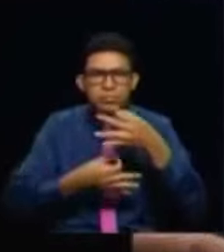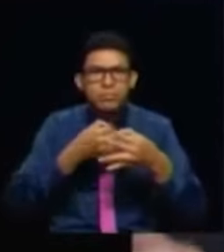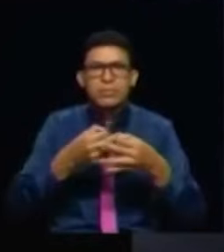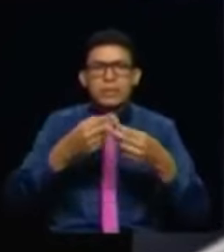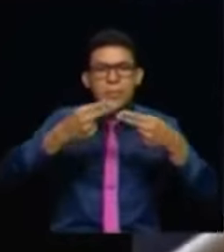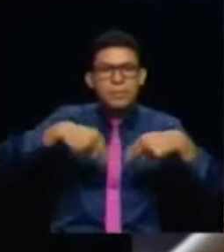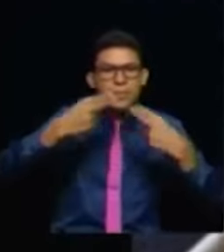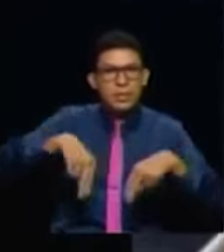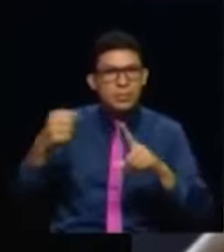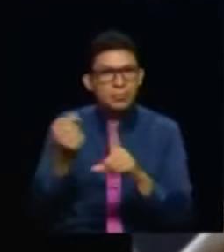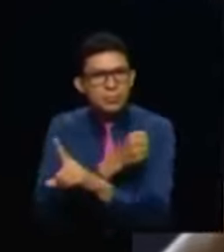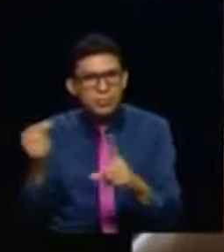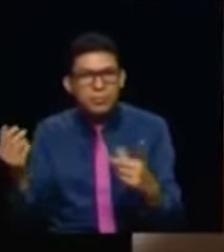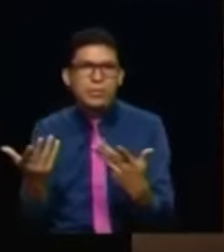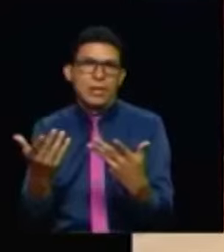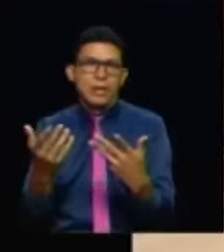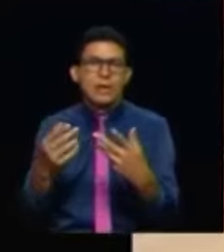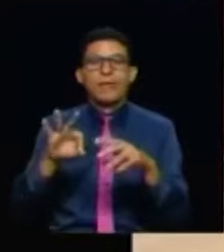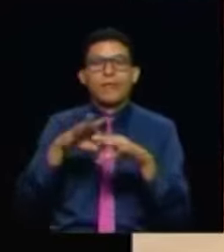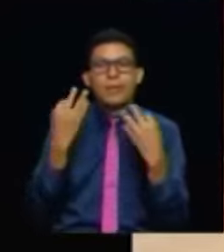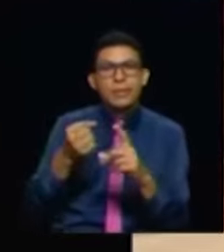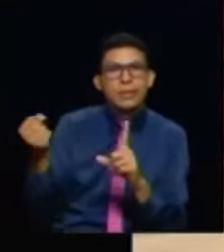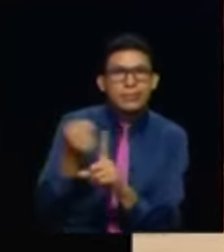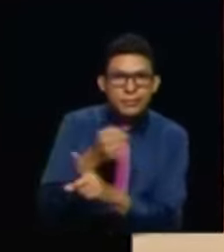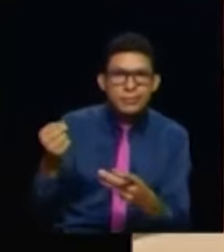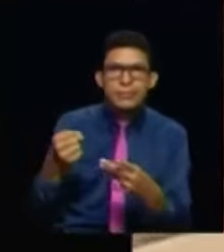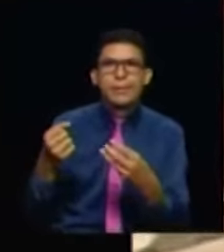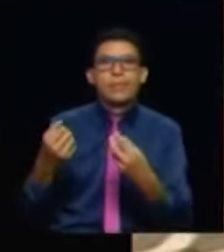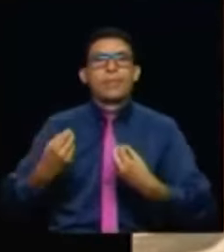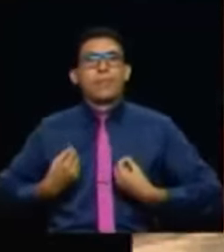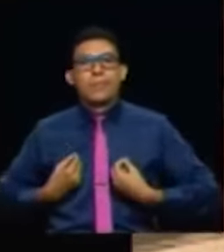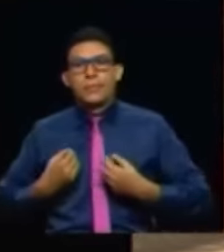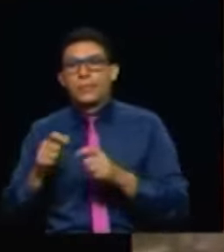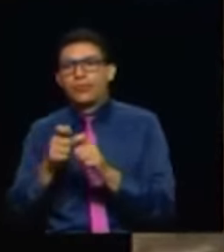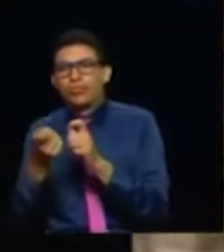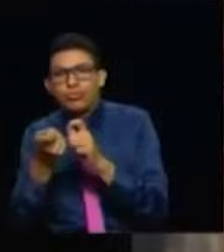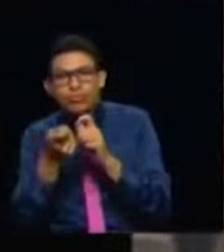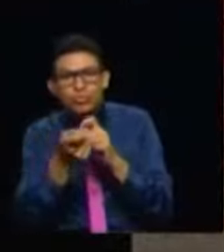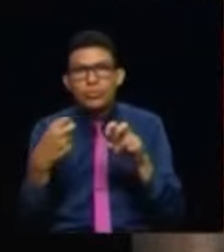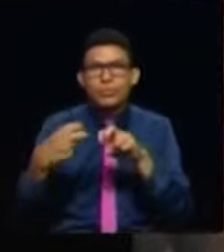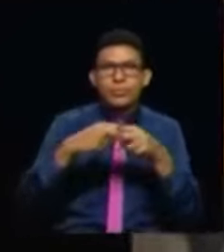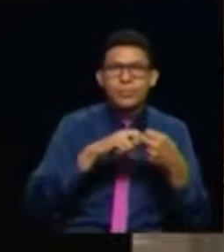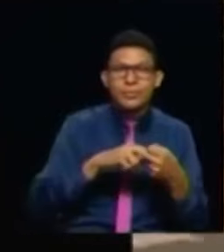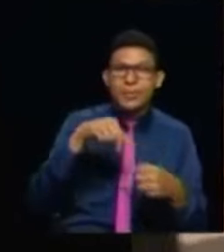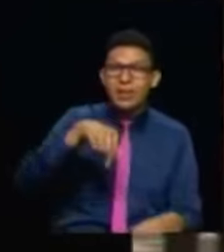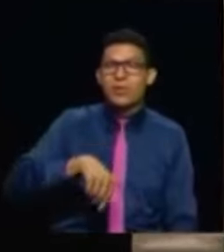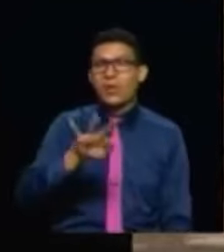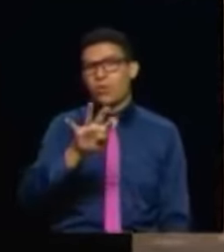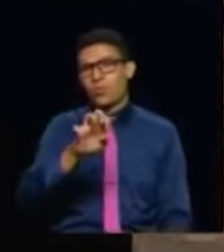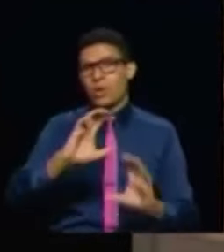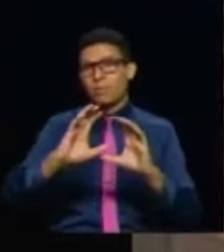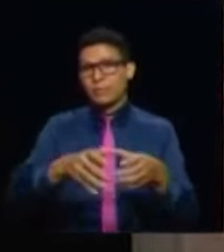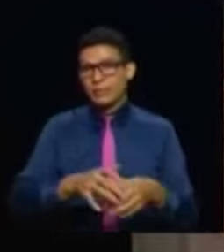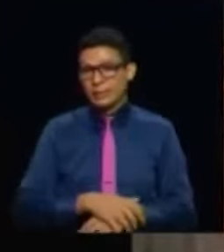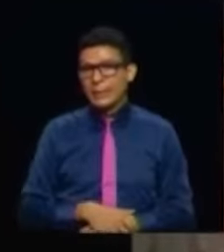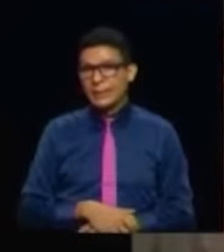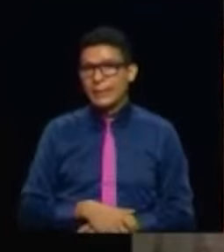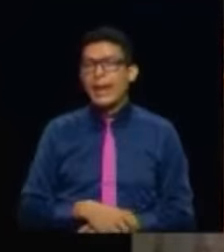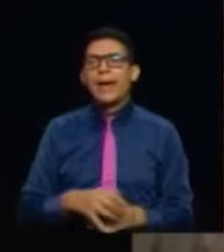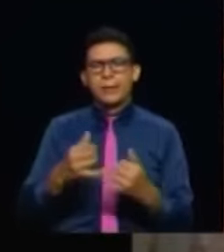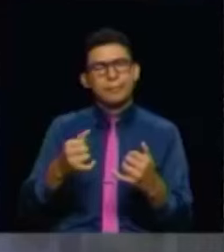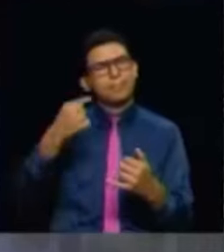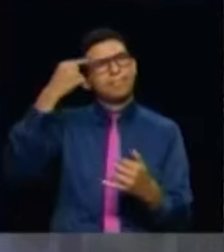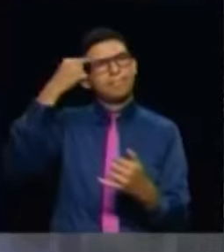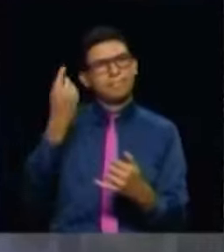género y violencia intrafamiliar y conflictos entre vecinos. Actualmente solo hay 9 comisarías para atender esos problemas, razón por la cual